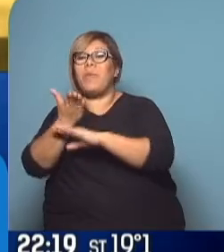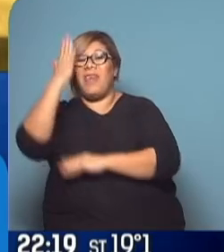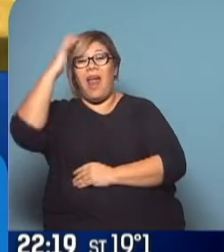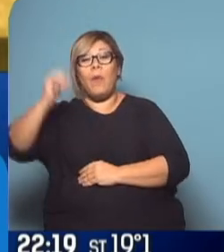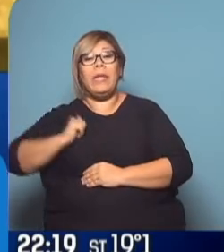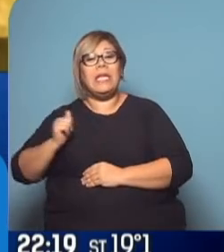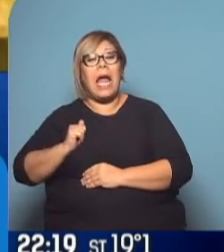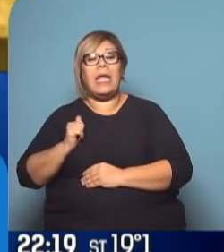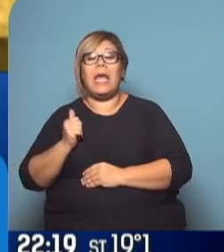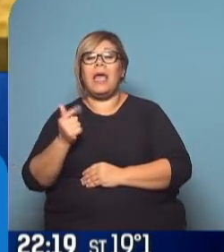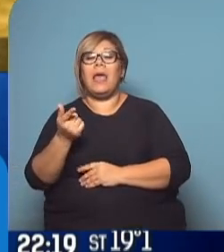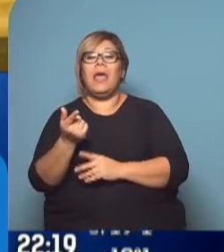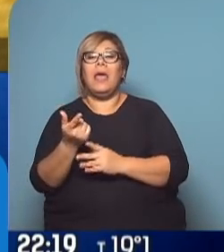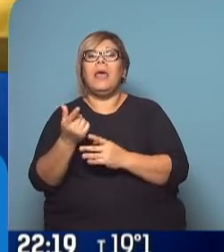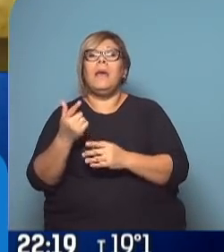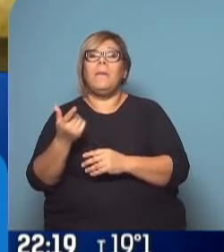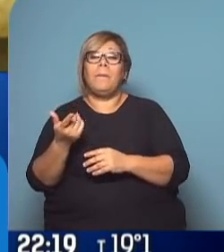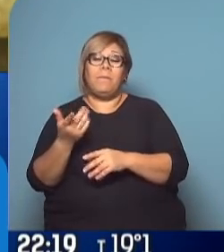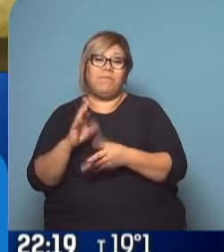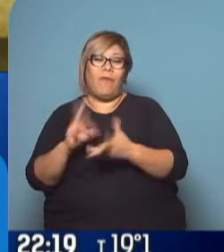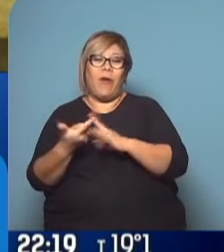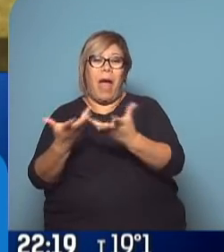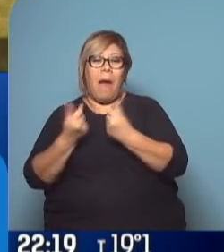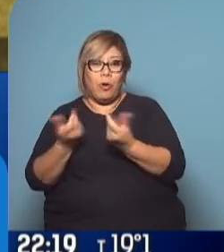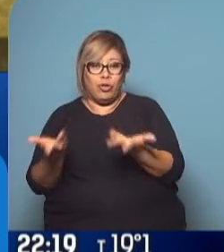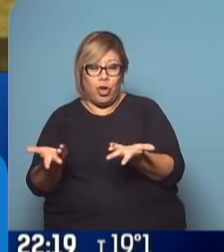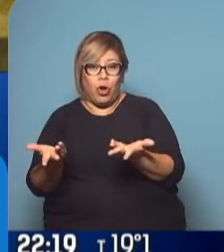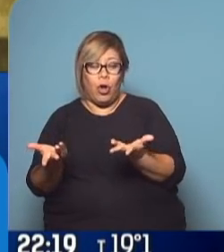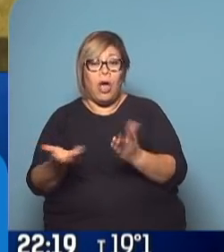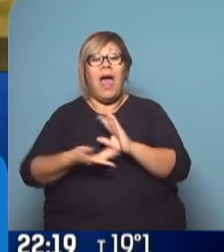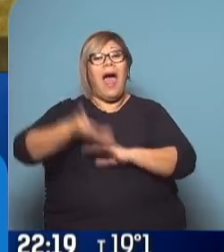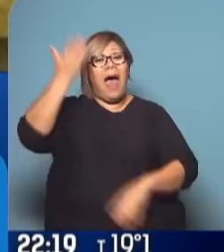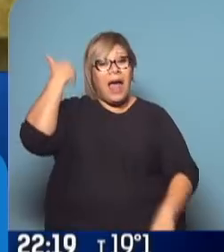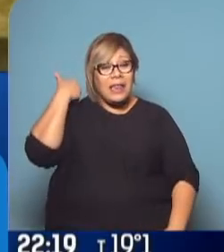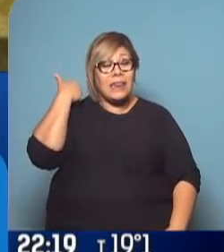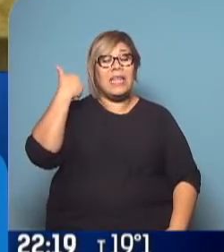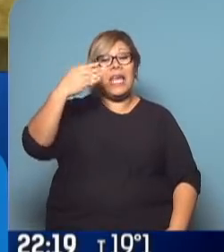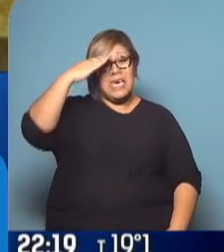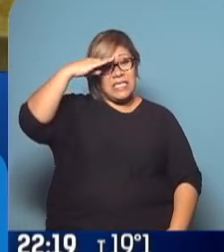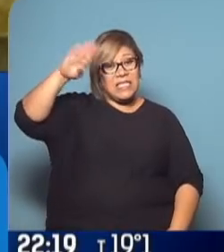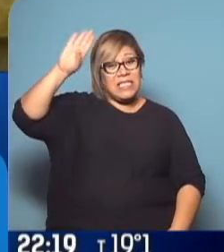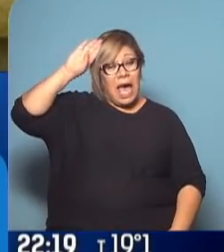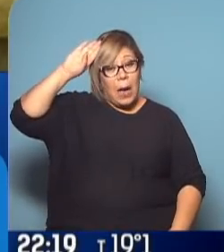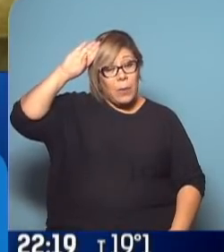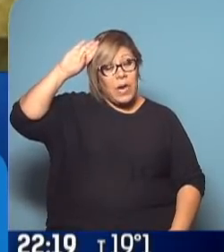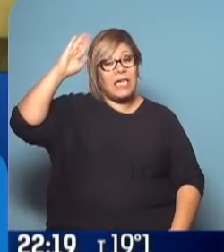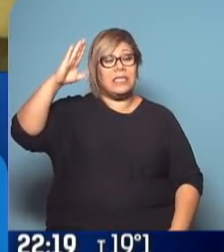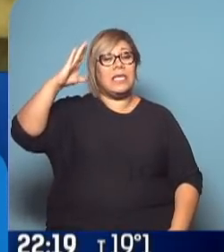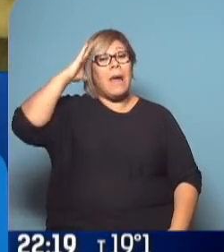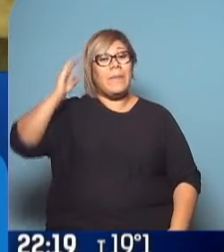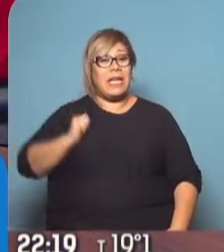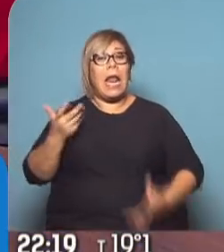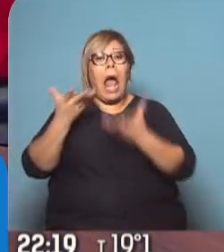momento la popularidad, que alguien en algún momento podría decir que Chávez la tenía, Maduro aparentemente no la tiene y es necesario que haya un cambio urgente.